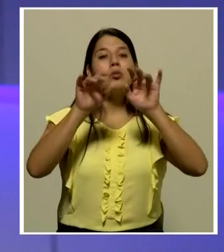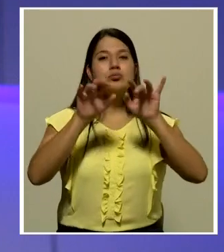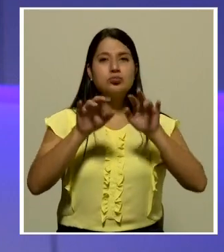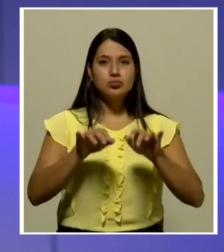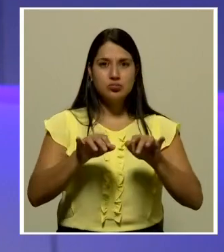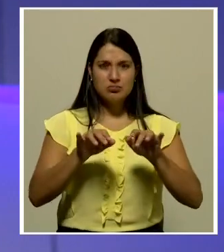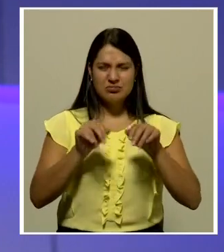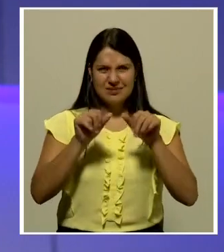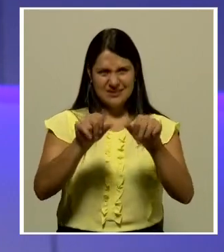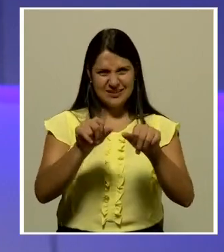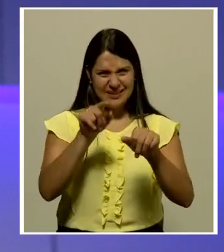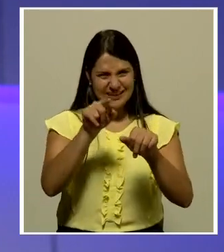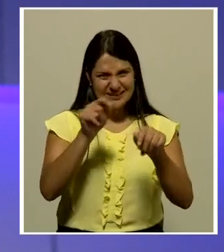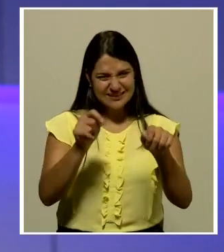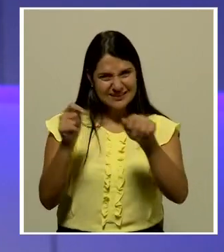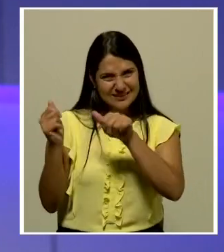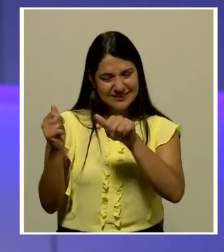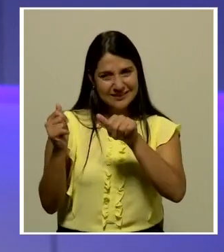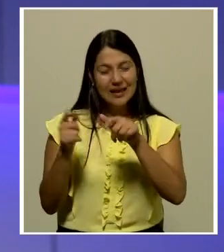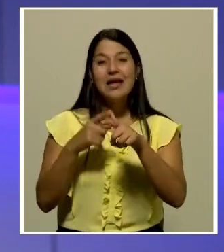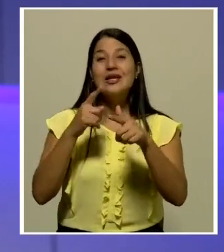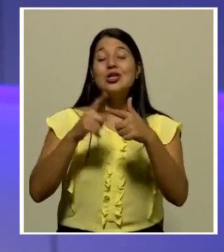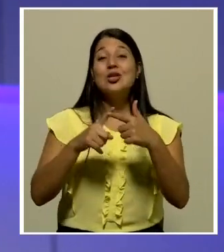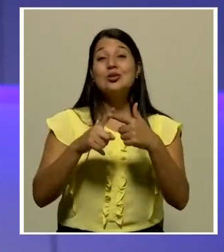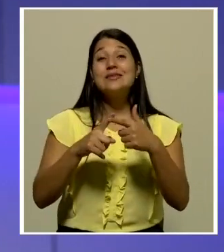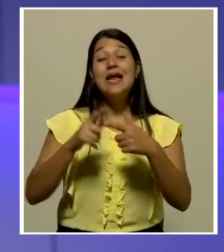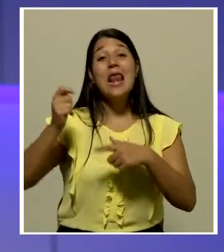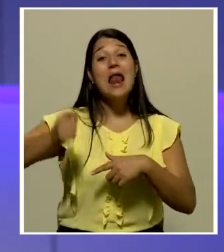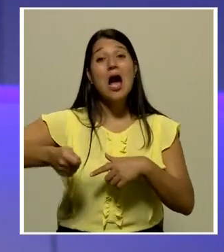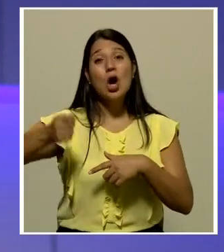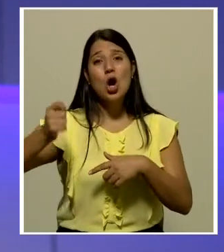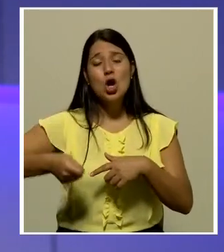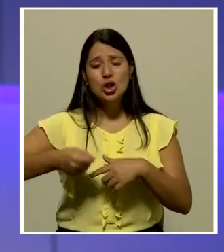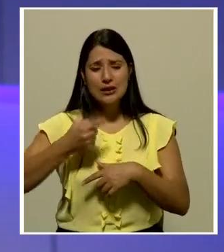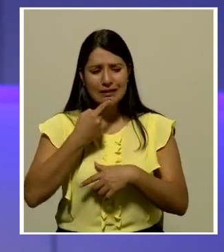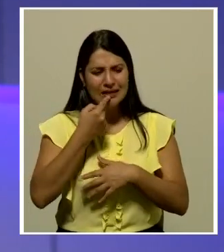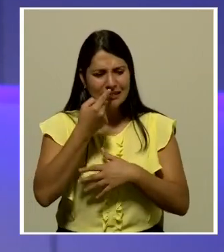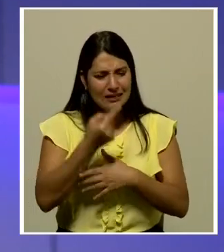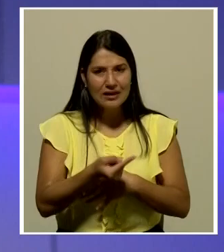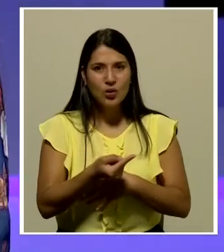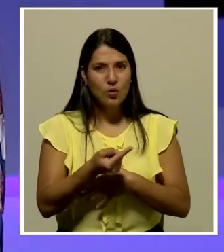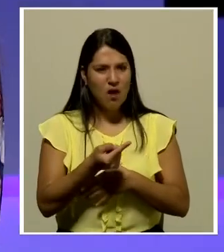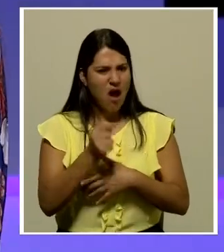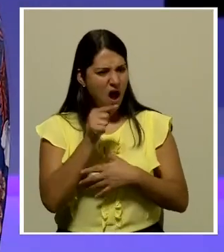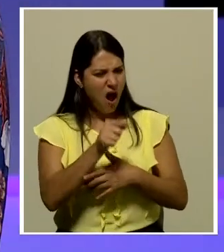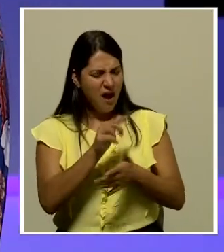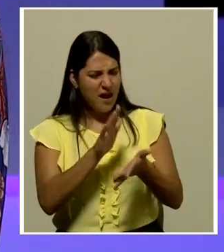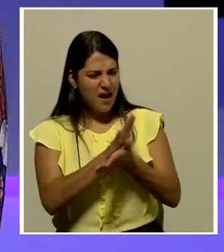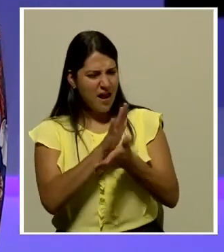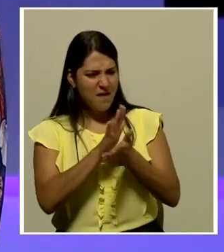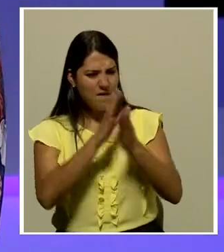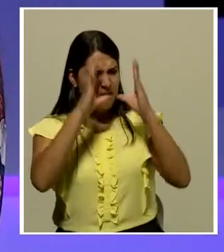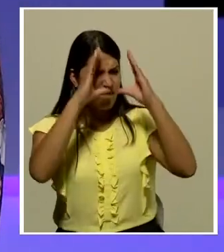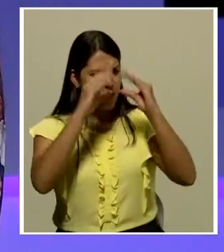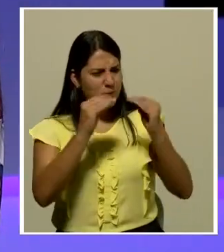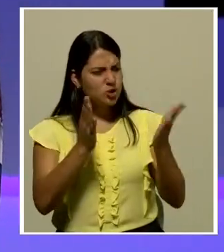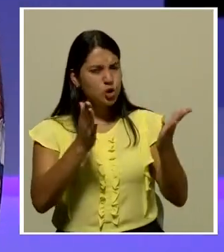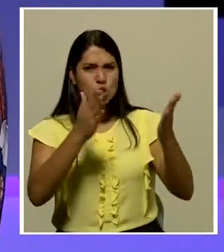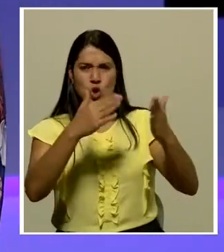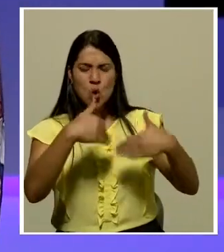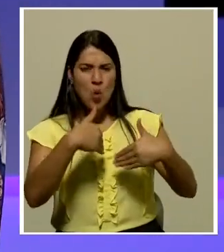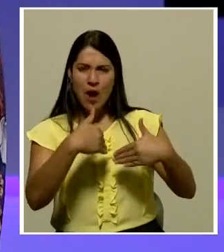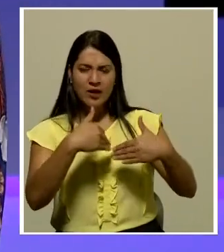sentencia que el informe no establecía comunicaciones. Sí, pero vamos un pasito más atrás.